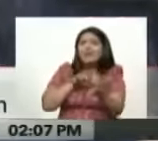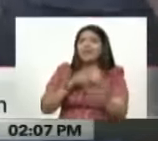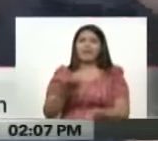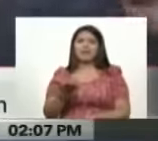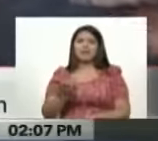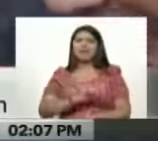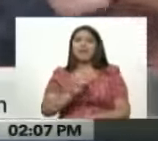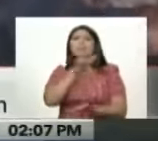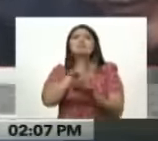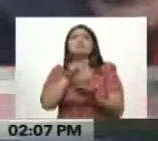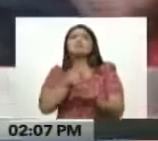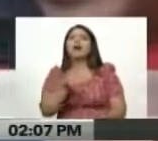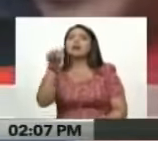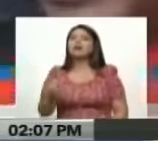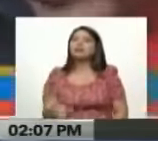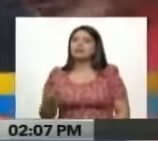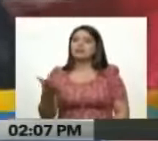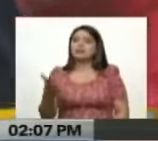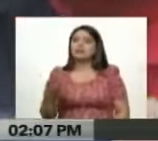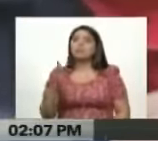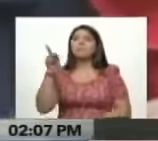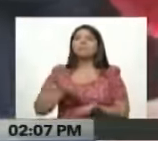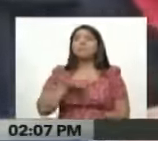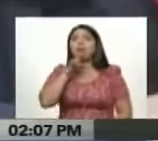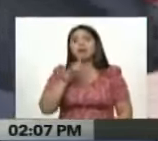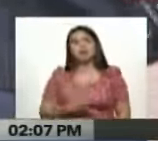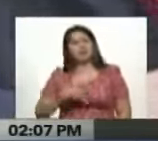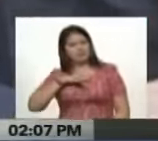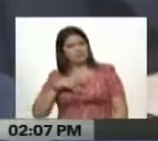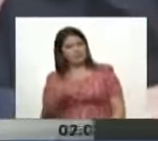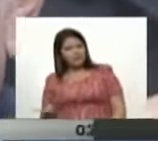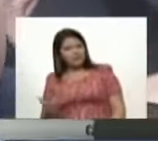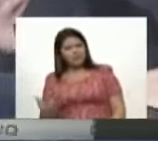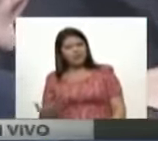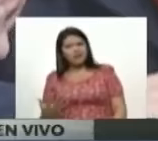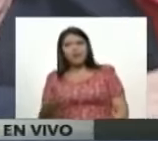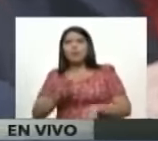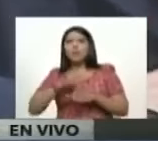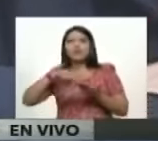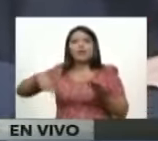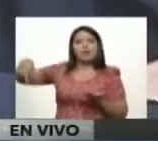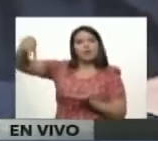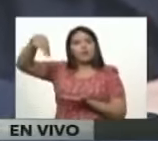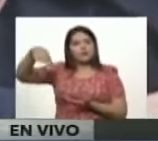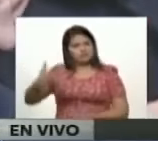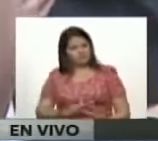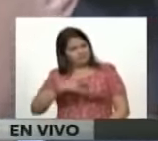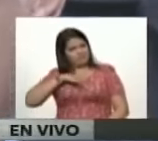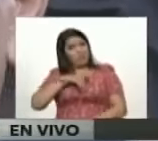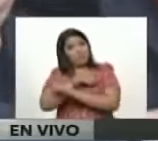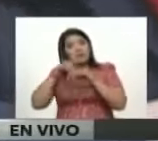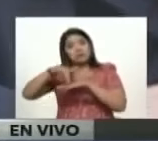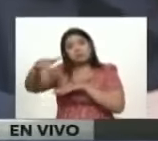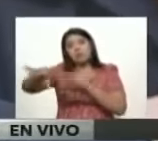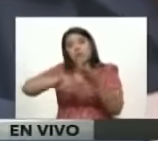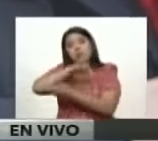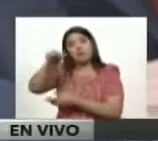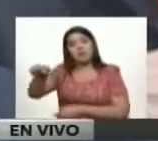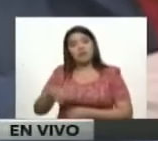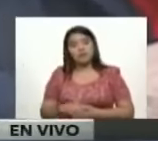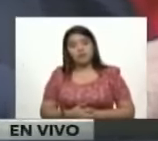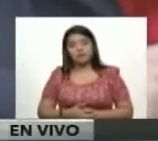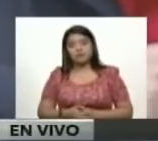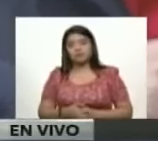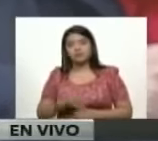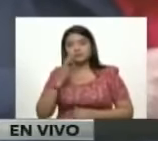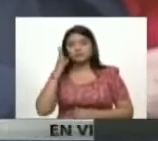Aquí tienes tu premio de consolación, tienes el derecho de palabra. Y desde la tribuna de oradores, ¿a cuenta de qué? Pero bueno, ese es el problema de ellos, en verdad. Es primera vez. ¿Qué propone